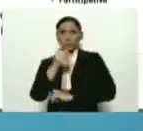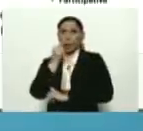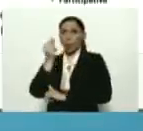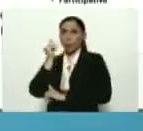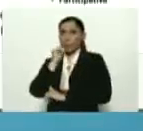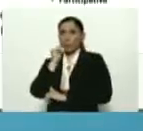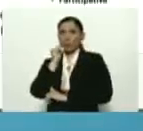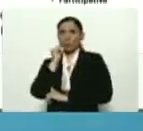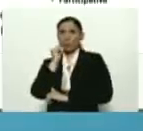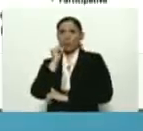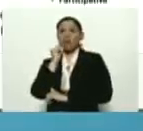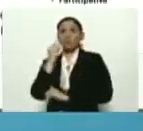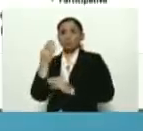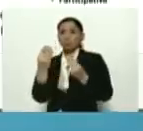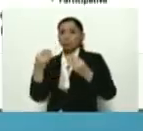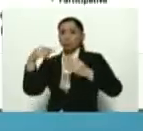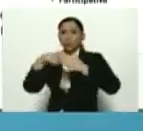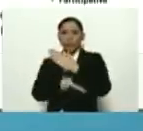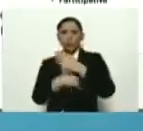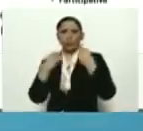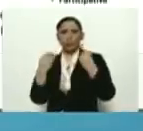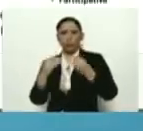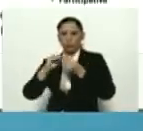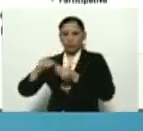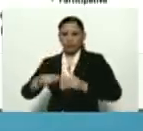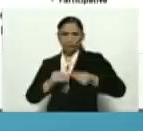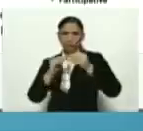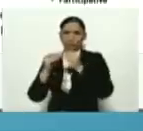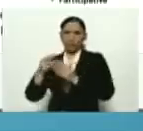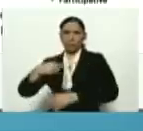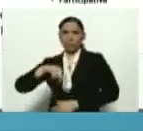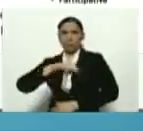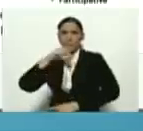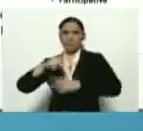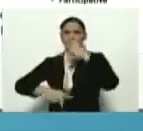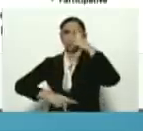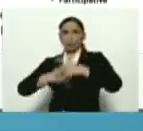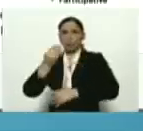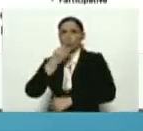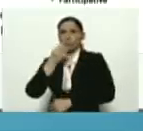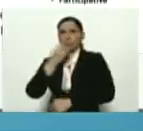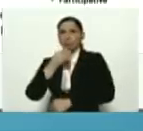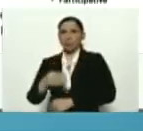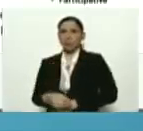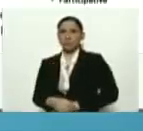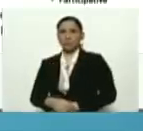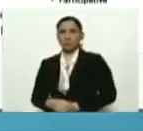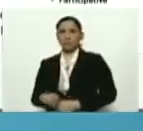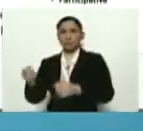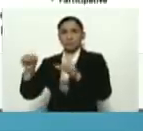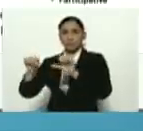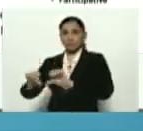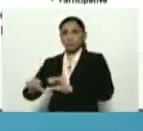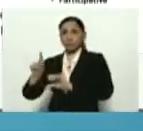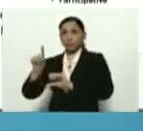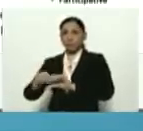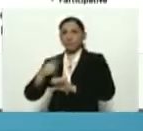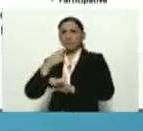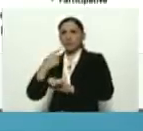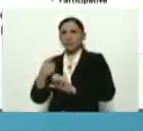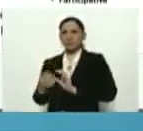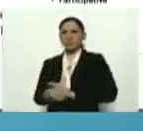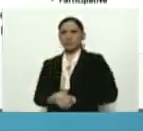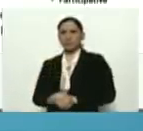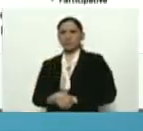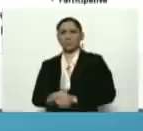de mucho fondo y también cómo recuperar nuestra producción de alimentos. El Caribe recientemente nos decía que ellos